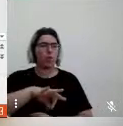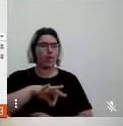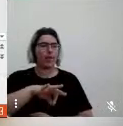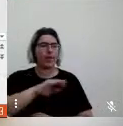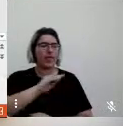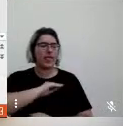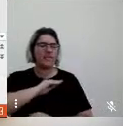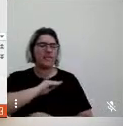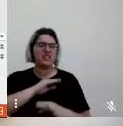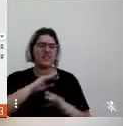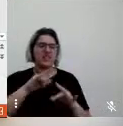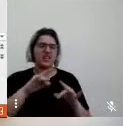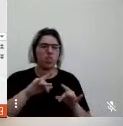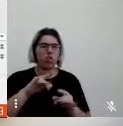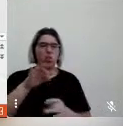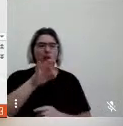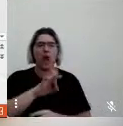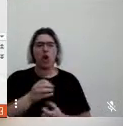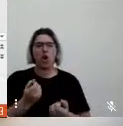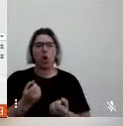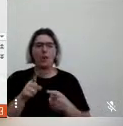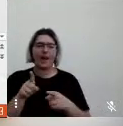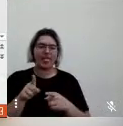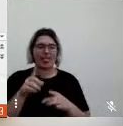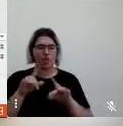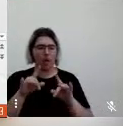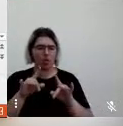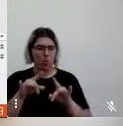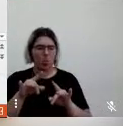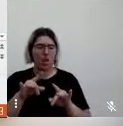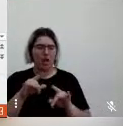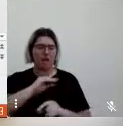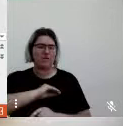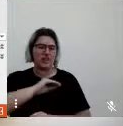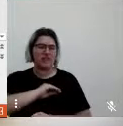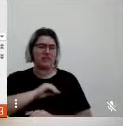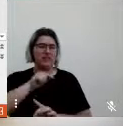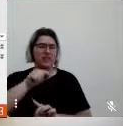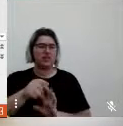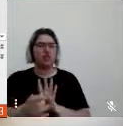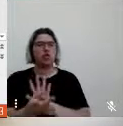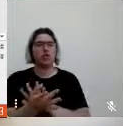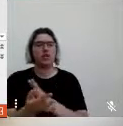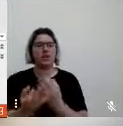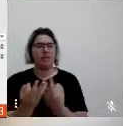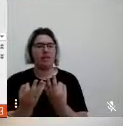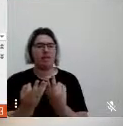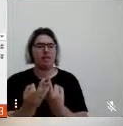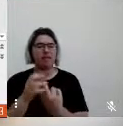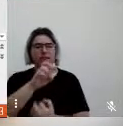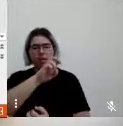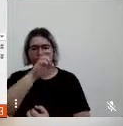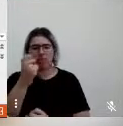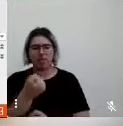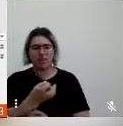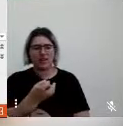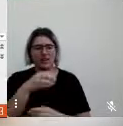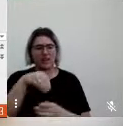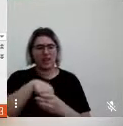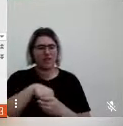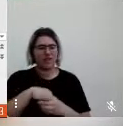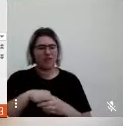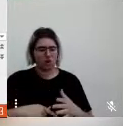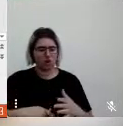bastante azúcar o primos hermanos del azúcar, que os decía antes, y todo eso lo que va a generar es poca diversidad a nivel de la flora